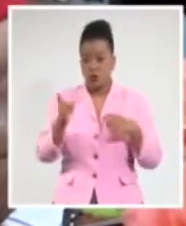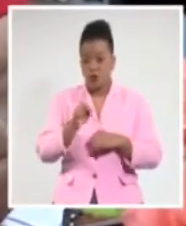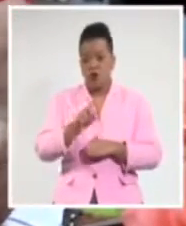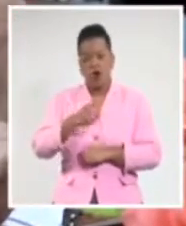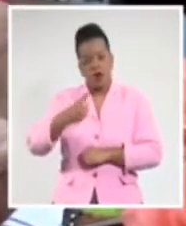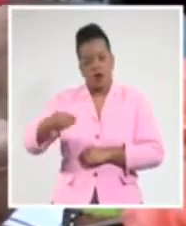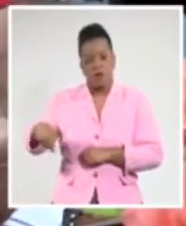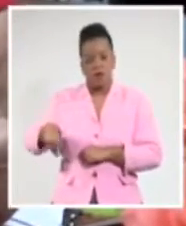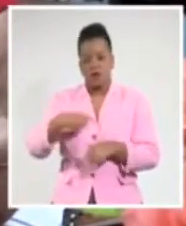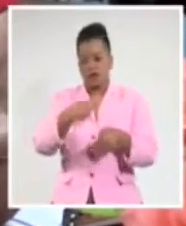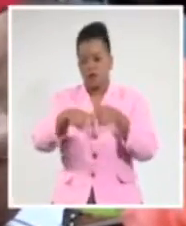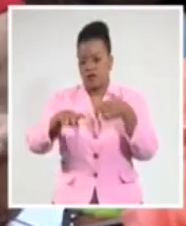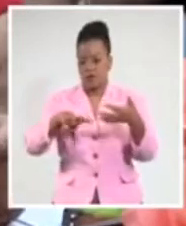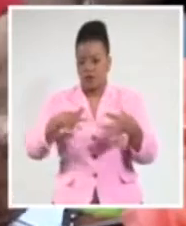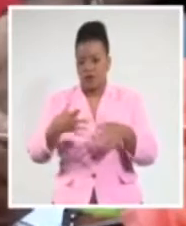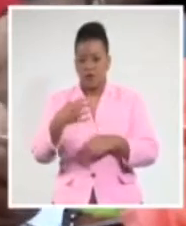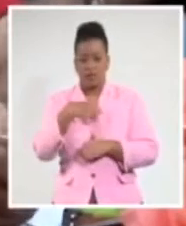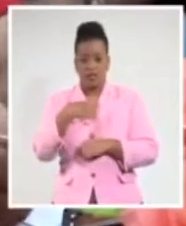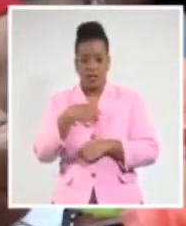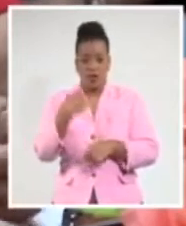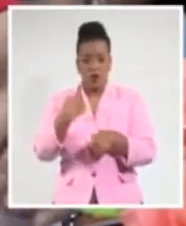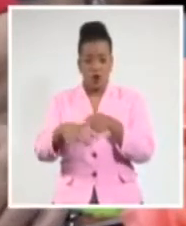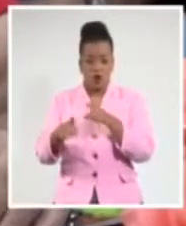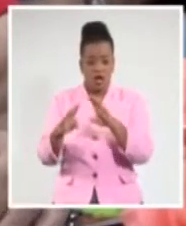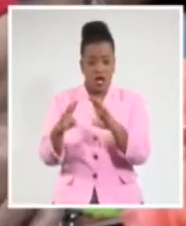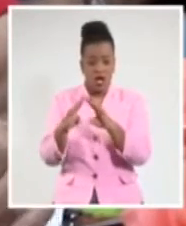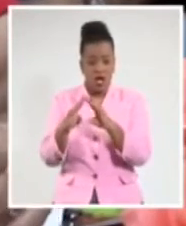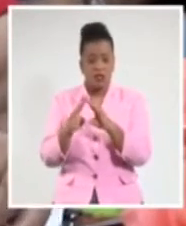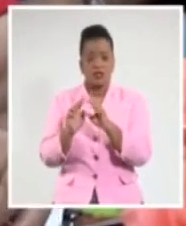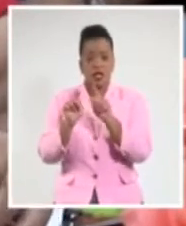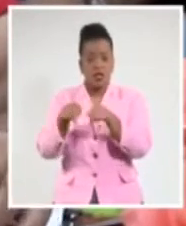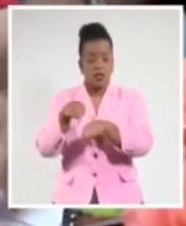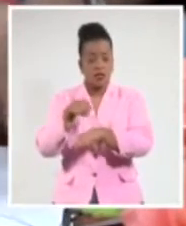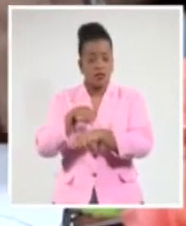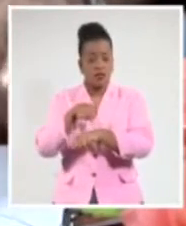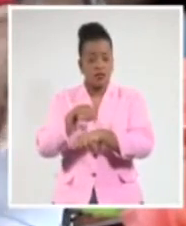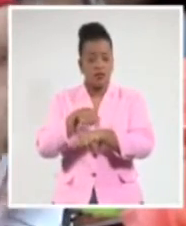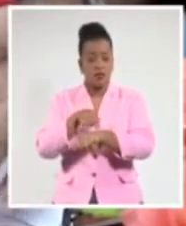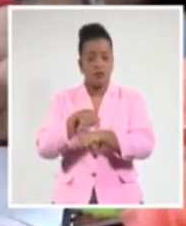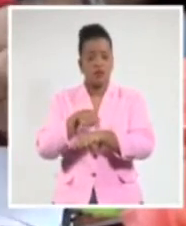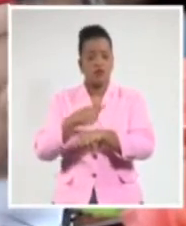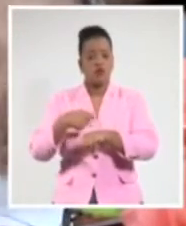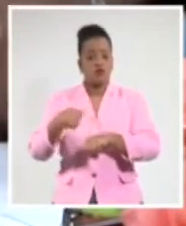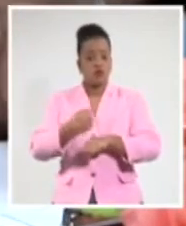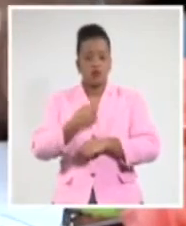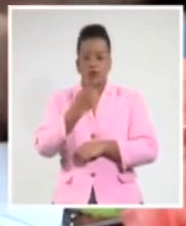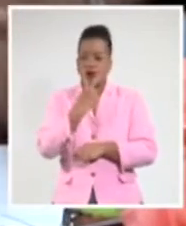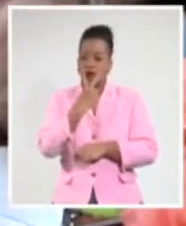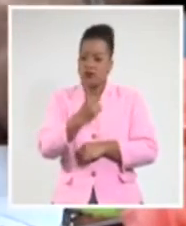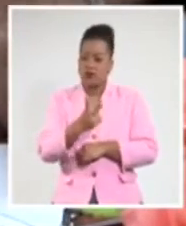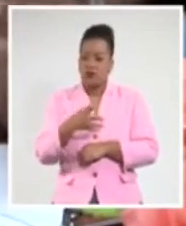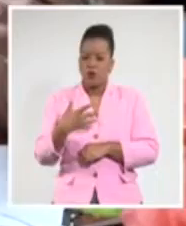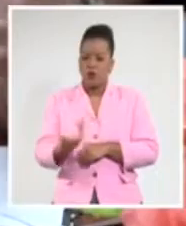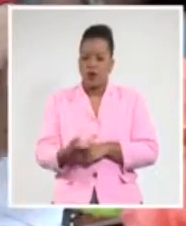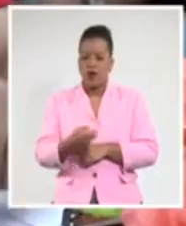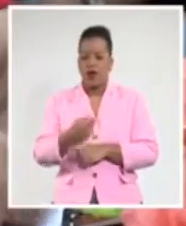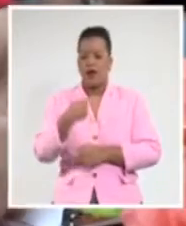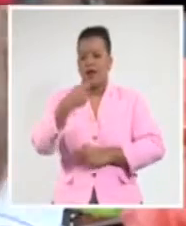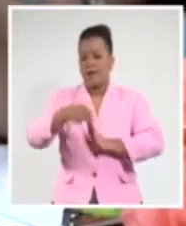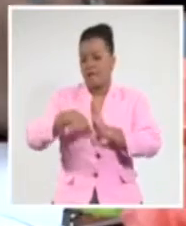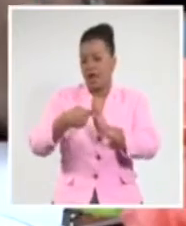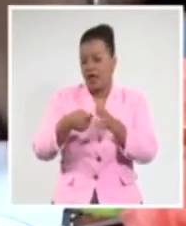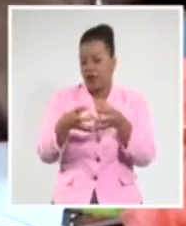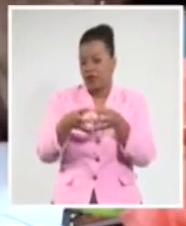Y entonces tenemos aquí una casilla que durante mucho tiempo ya nosotros todos vendemos ahí picadillo,